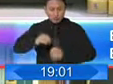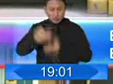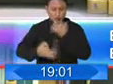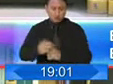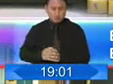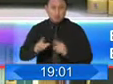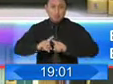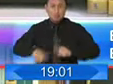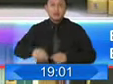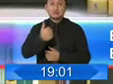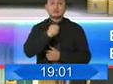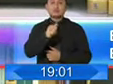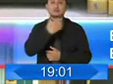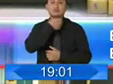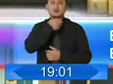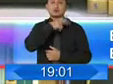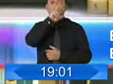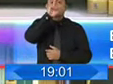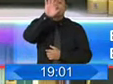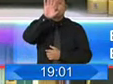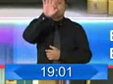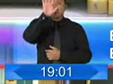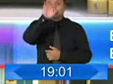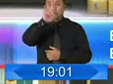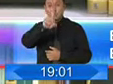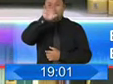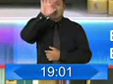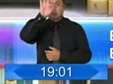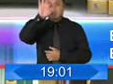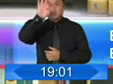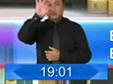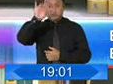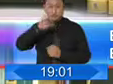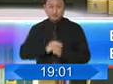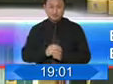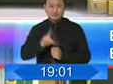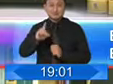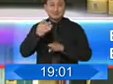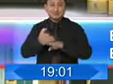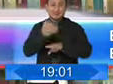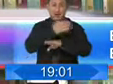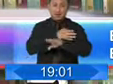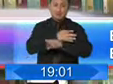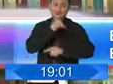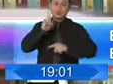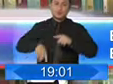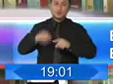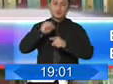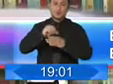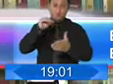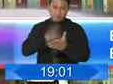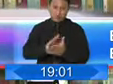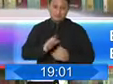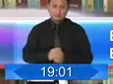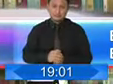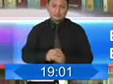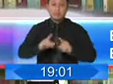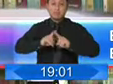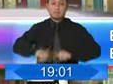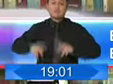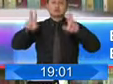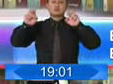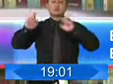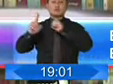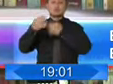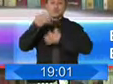10 de agosto del 98 y por lo tanto no lo puede aplicar con efecto retroactivo. Dice que en materia penal solo se puede